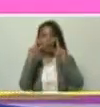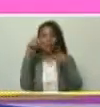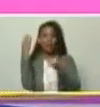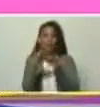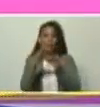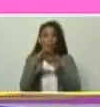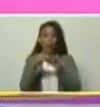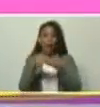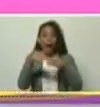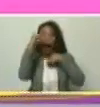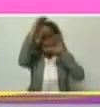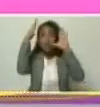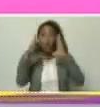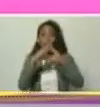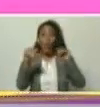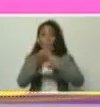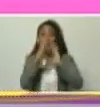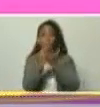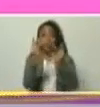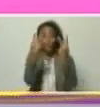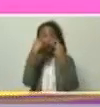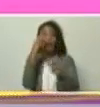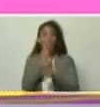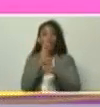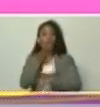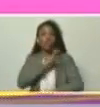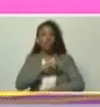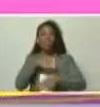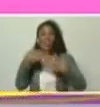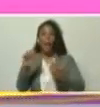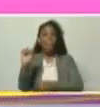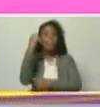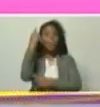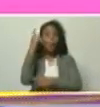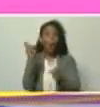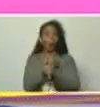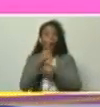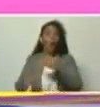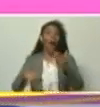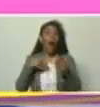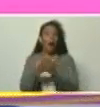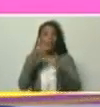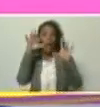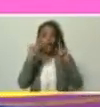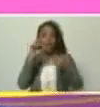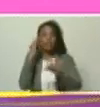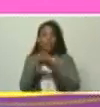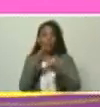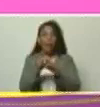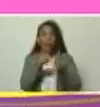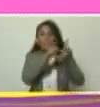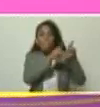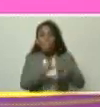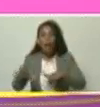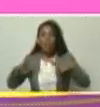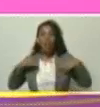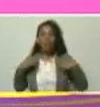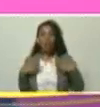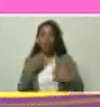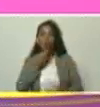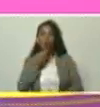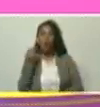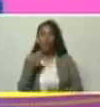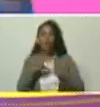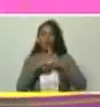Mosca todo el mundo. Pendiente por las redes. ¿Qué va a haber del 1 de agosto al 11 de septiembre? Plan vacacional juvenil